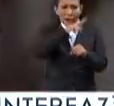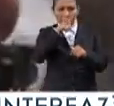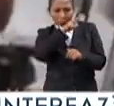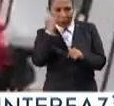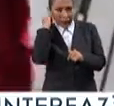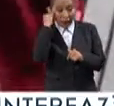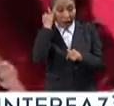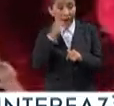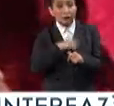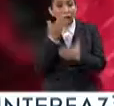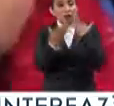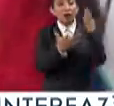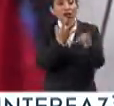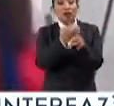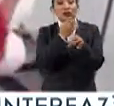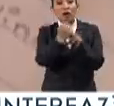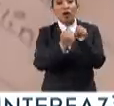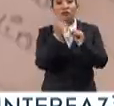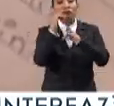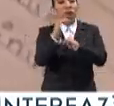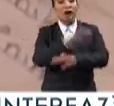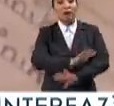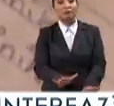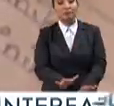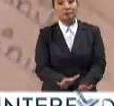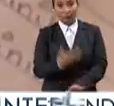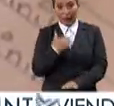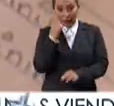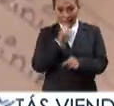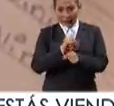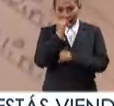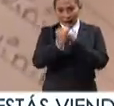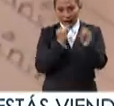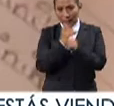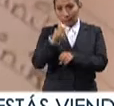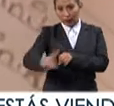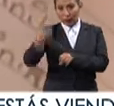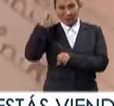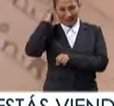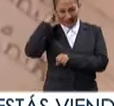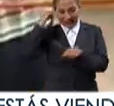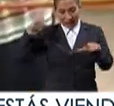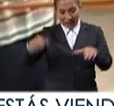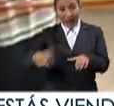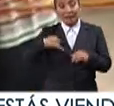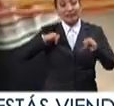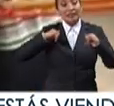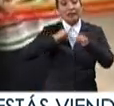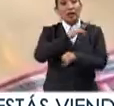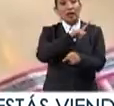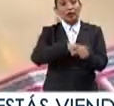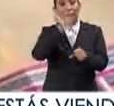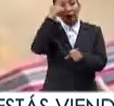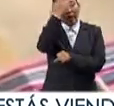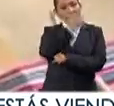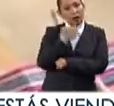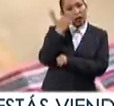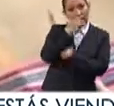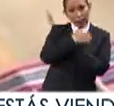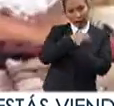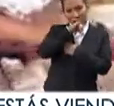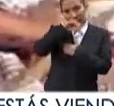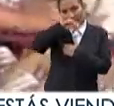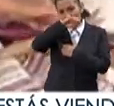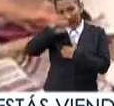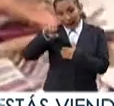solo cursan el quinto grado de primaria en el día internacional de los pueblos indígenas el instituto nacional para la evaluación de la educación